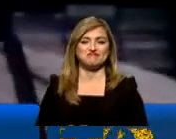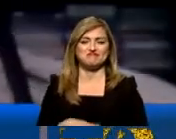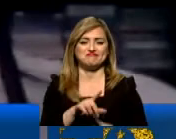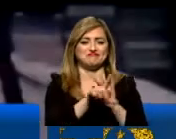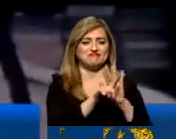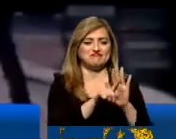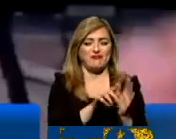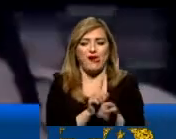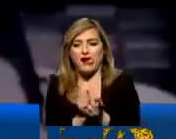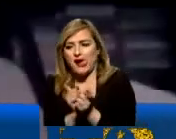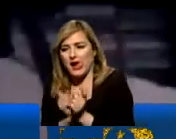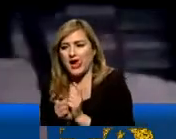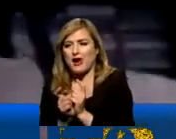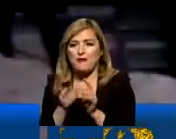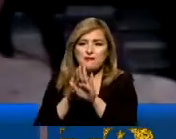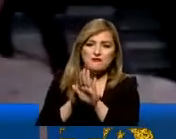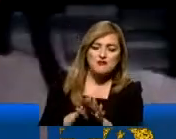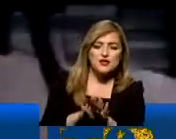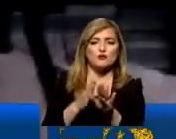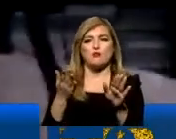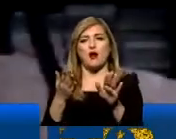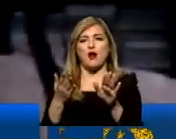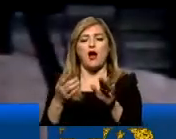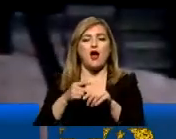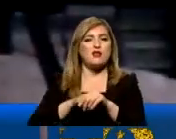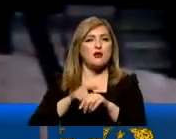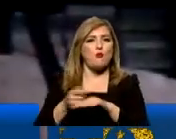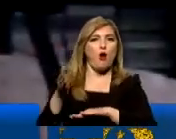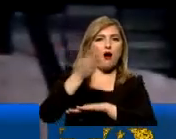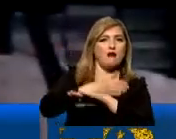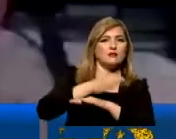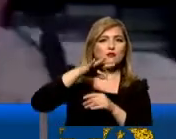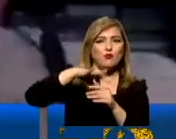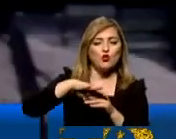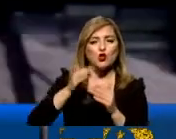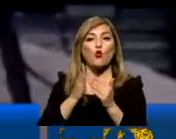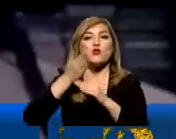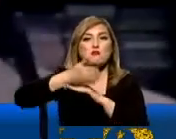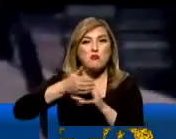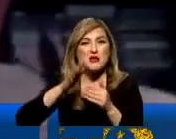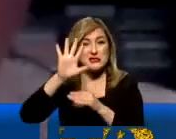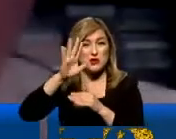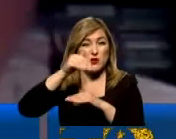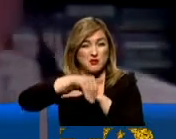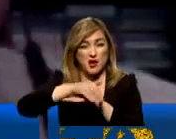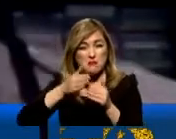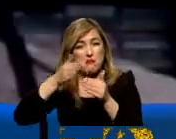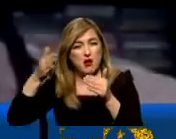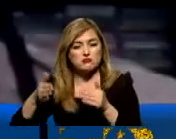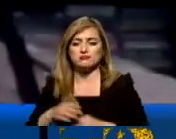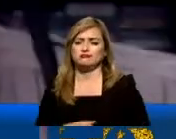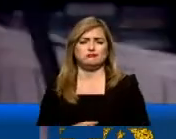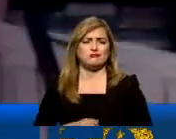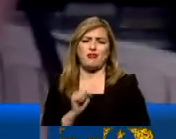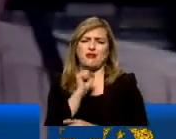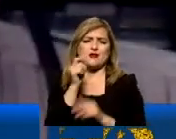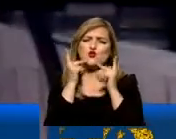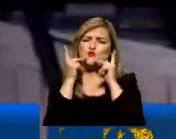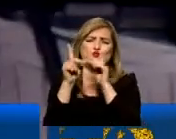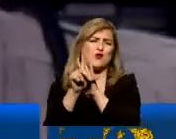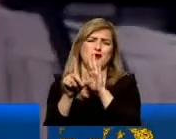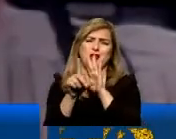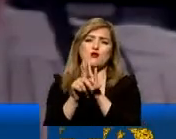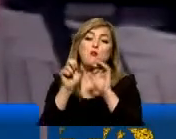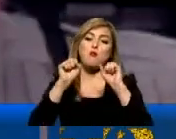interpretar para extender algo que está expresamente señalado en la ley. En derecho público,